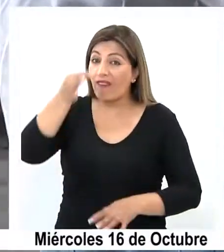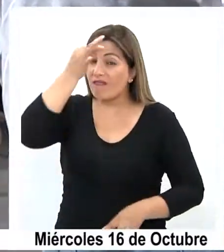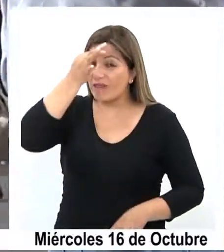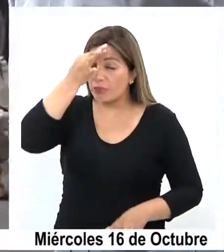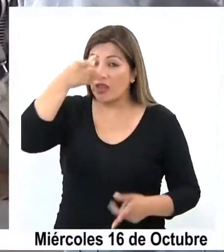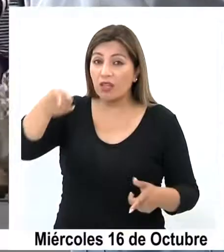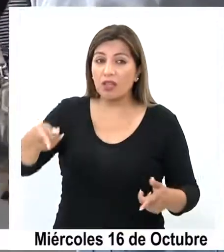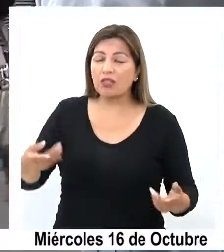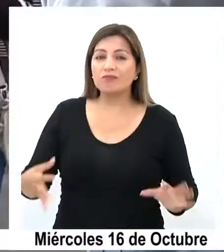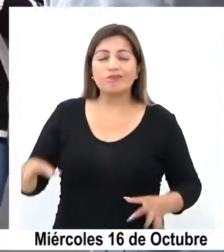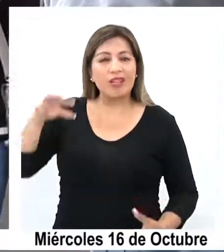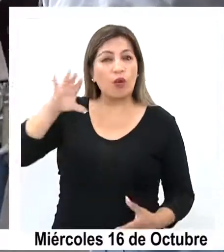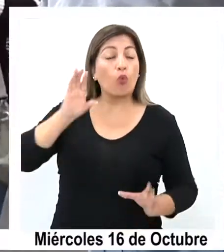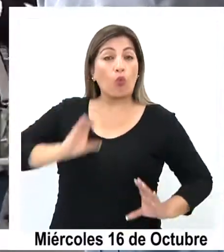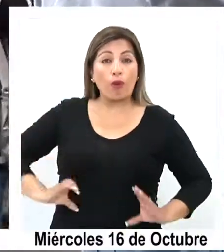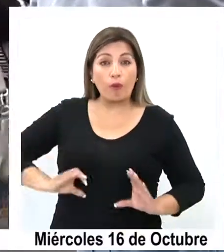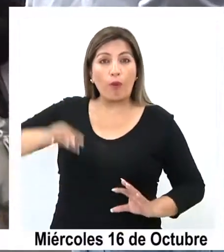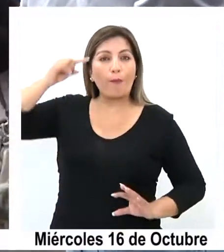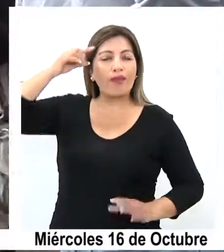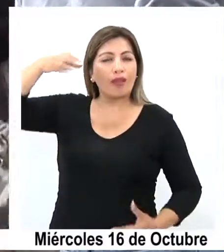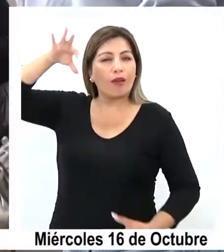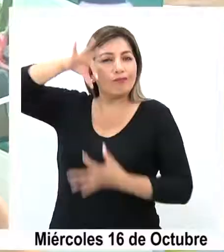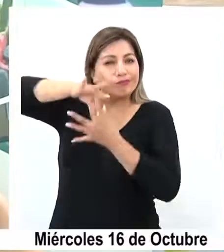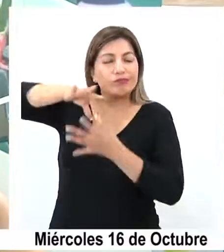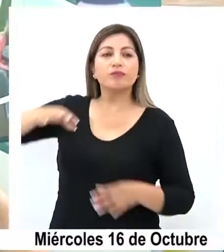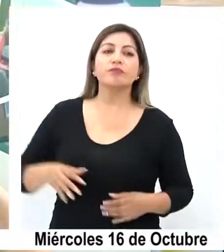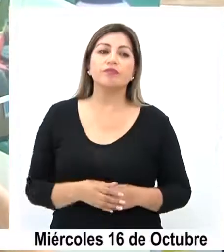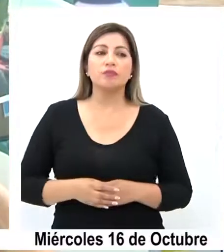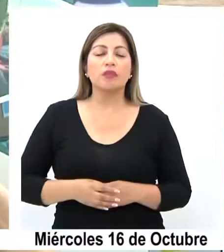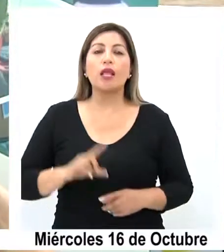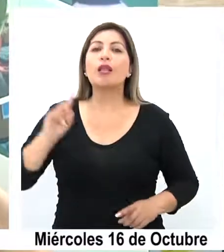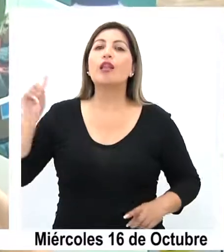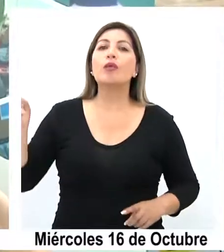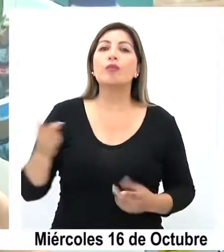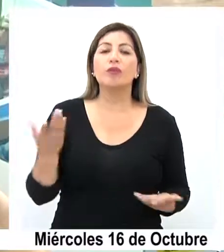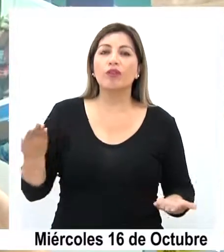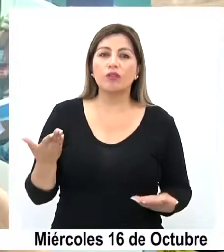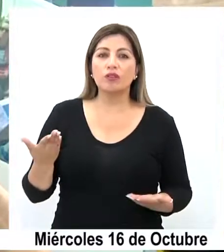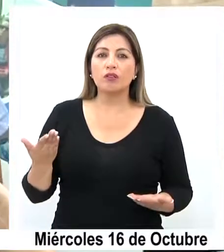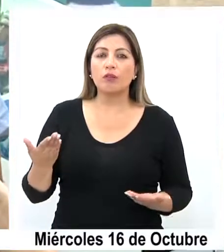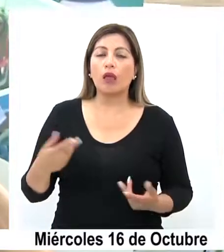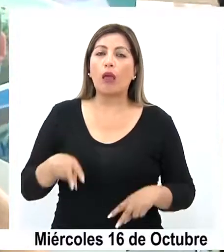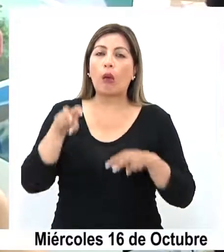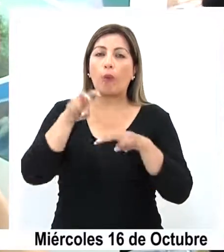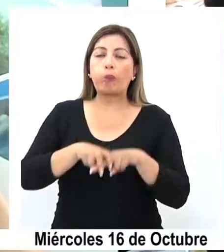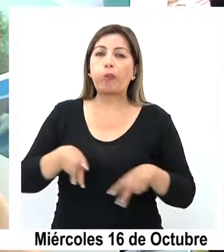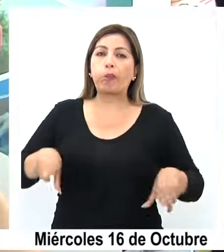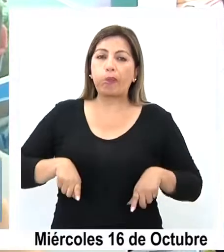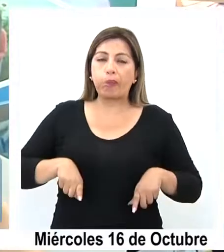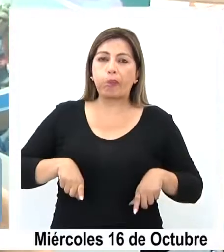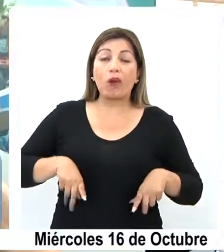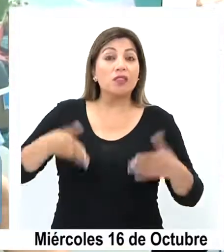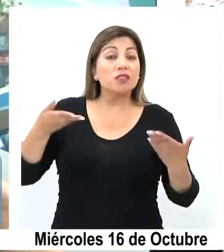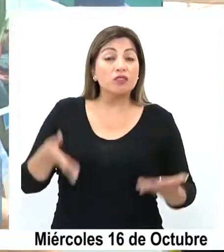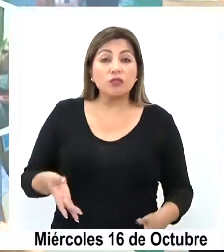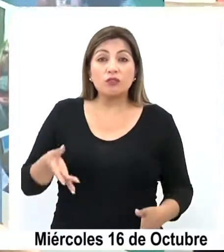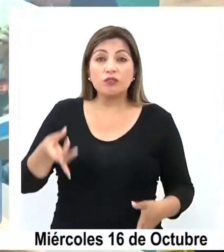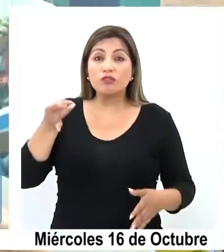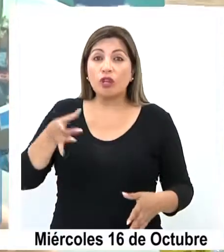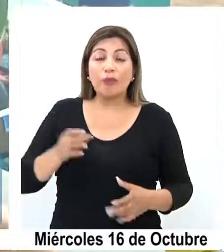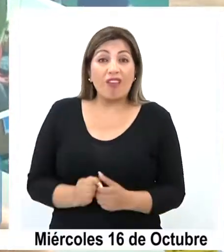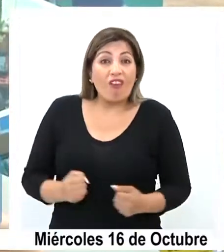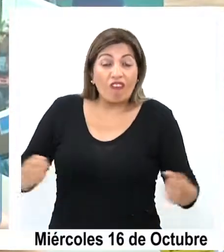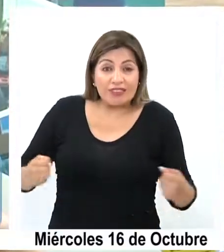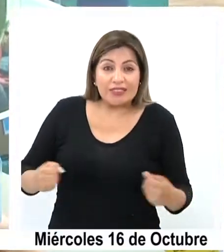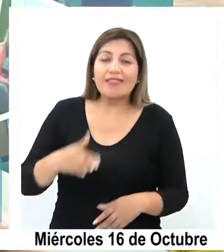enfermedades se vinculan entre sí. La primera causa de enfermedad del ser humano es el sedentarismo y no tan solo se deriva